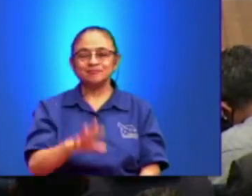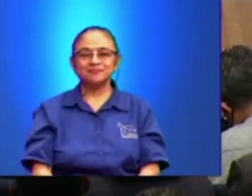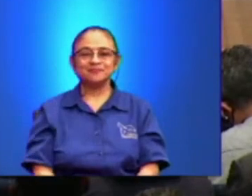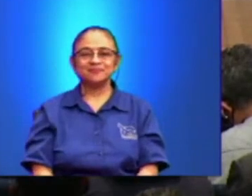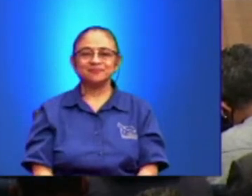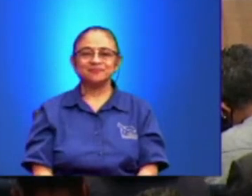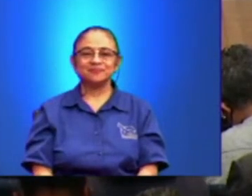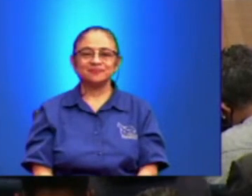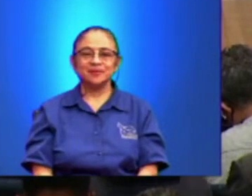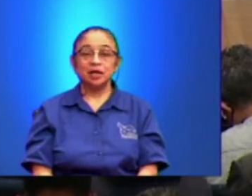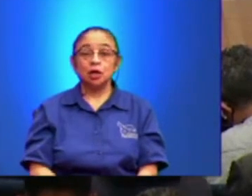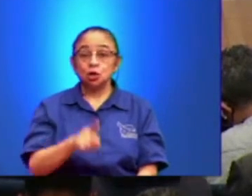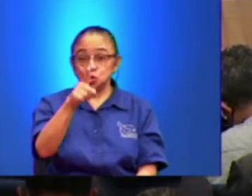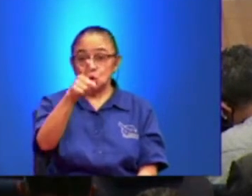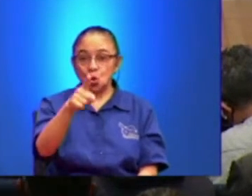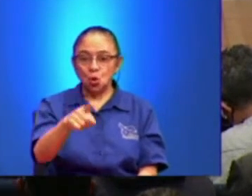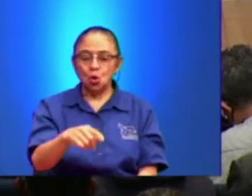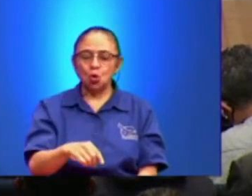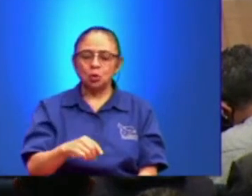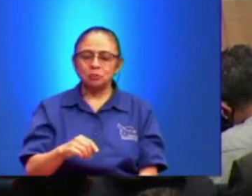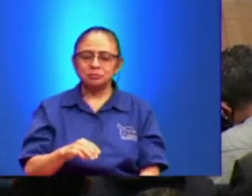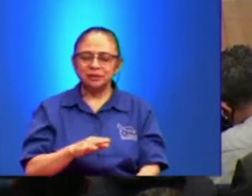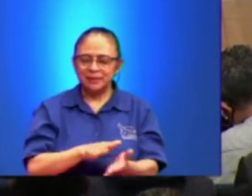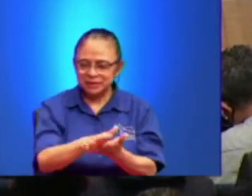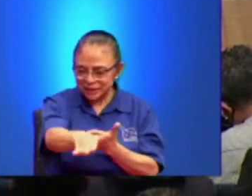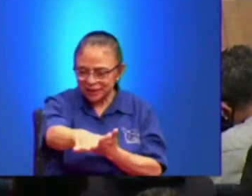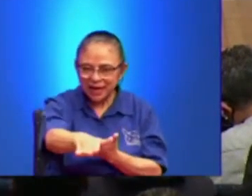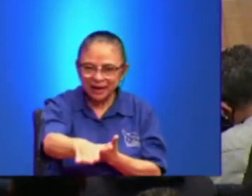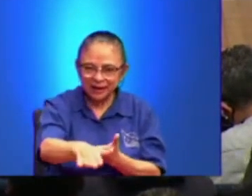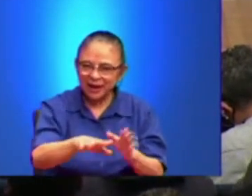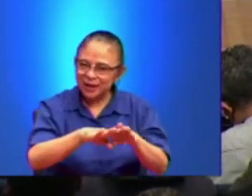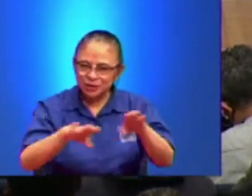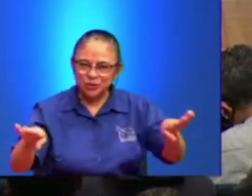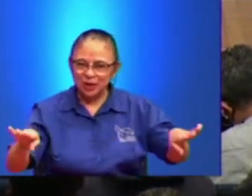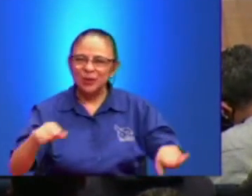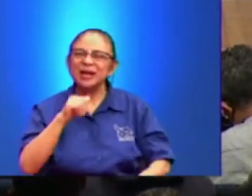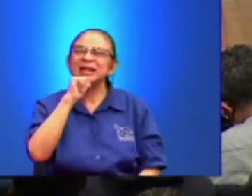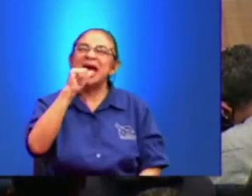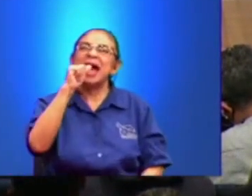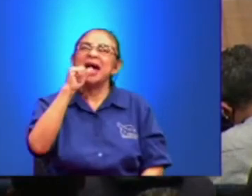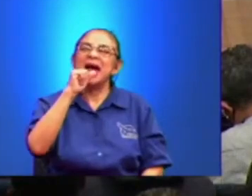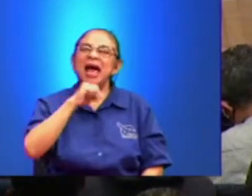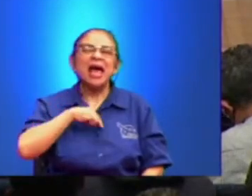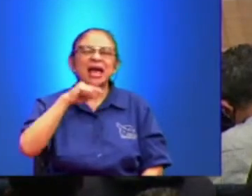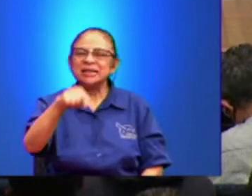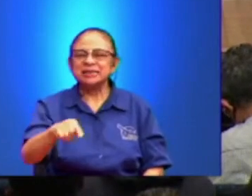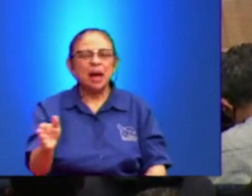a tirar al suelo y vas a gritar está muerto quién